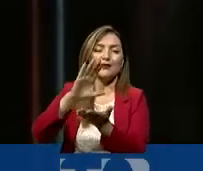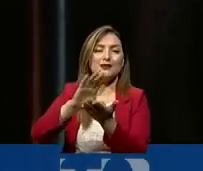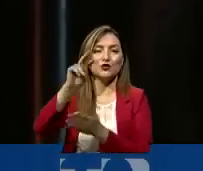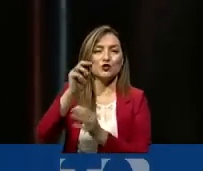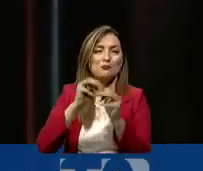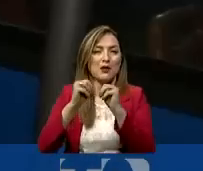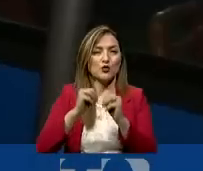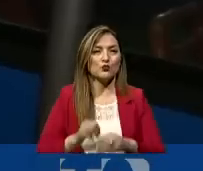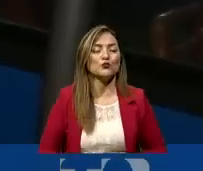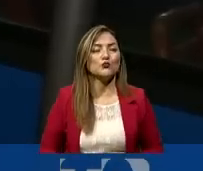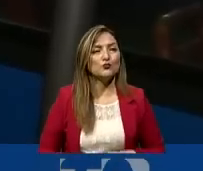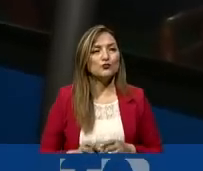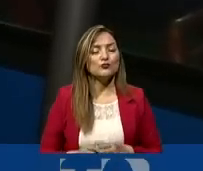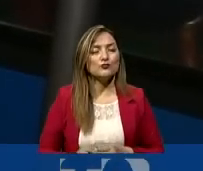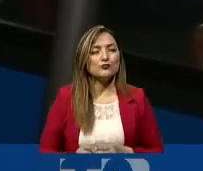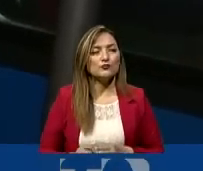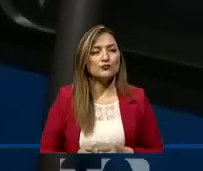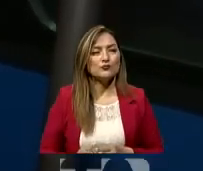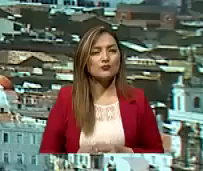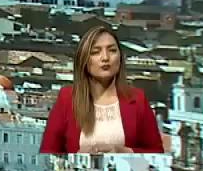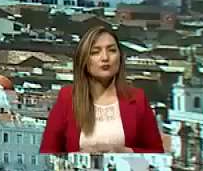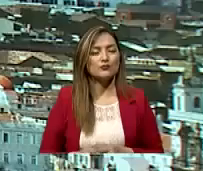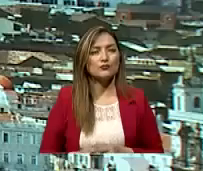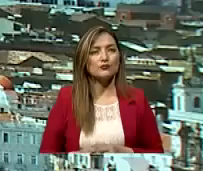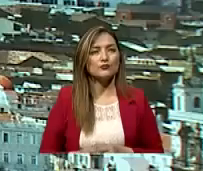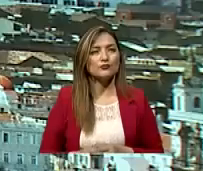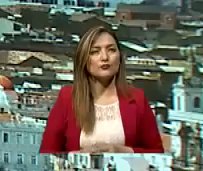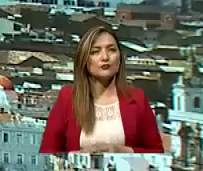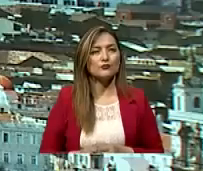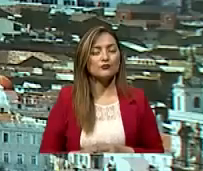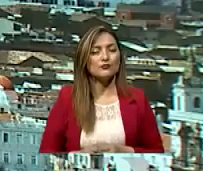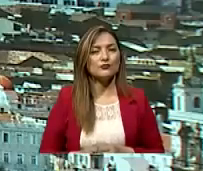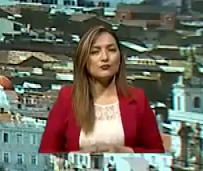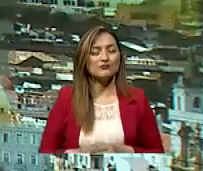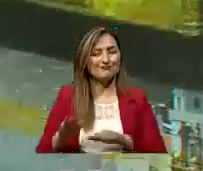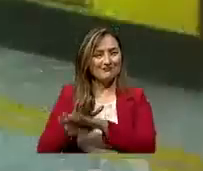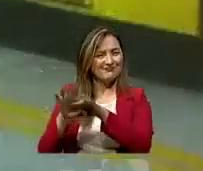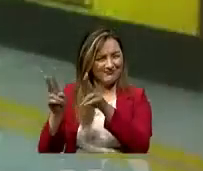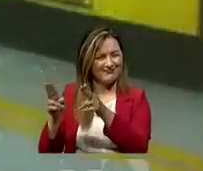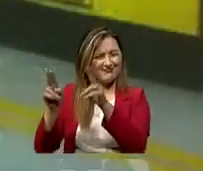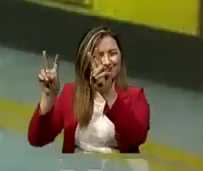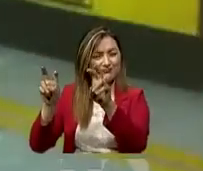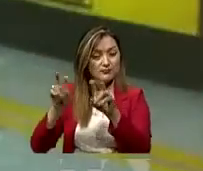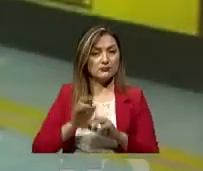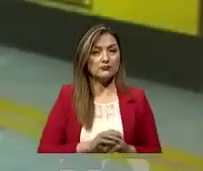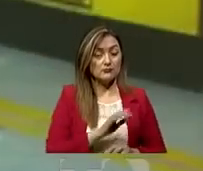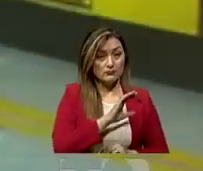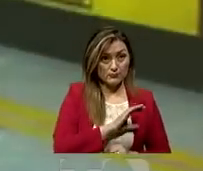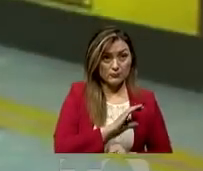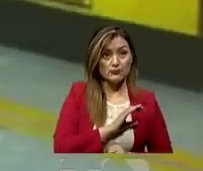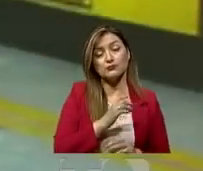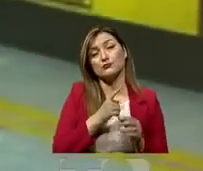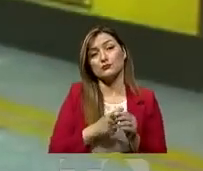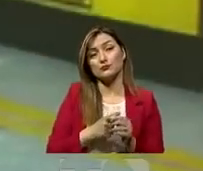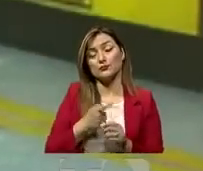Norte. Alberto Luna, 24 horas. Y en el mismo tema les contamos que el municipio de Quito no tiene por